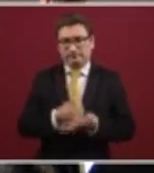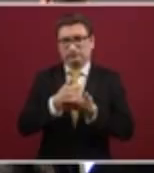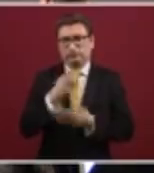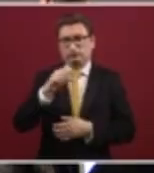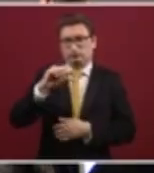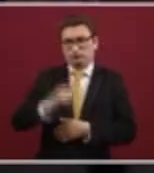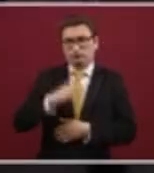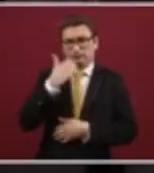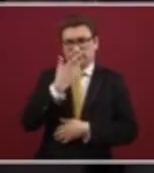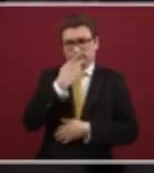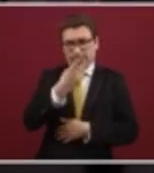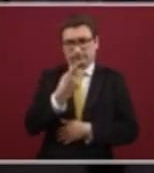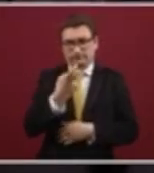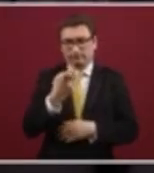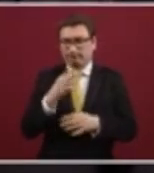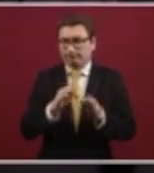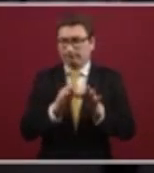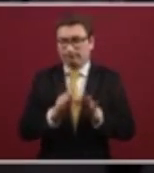hoy,